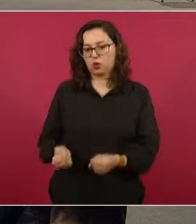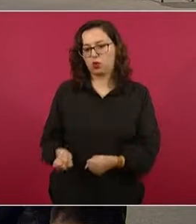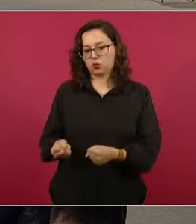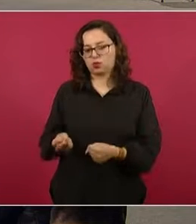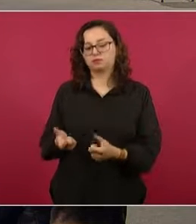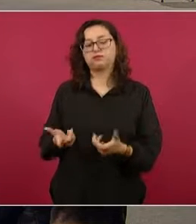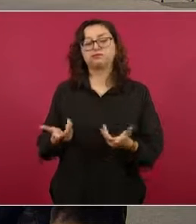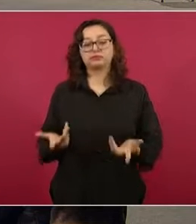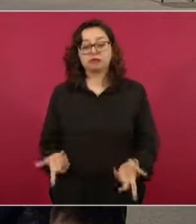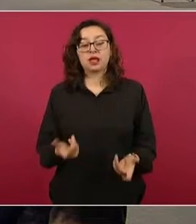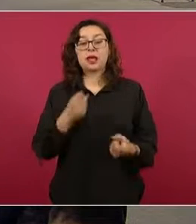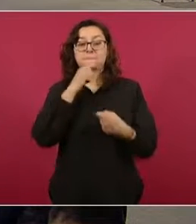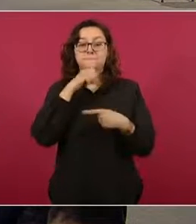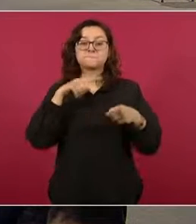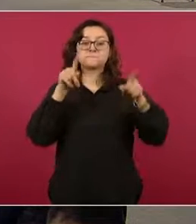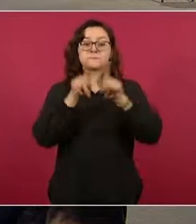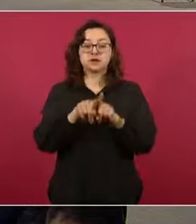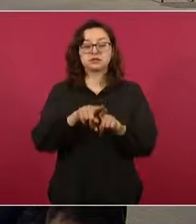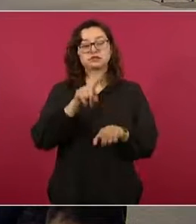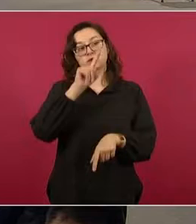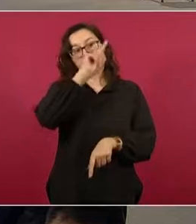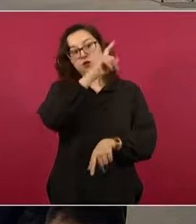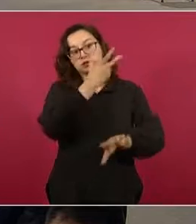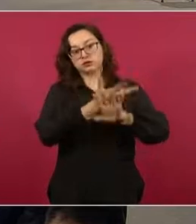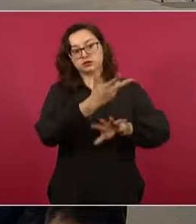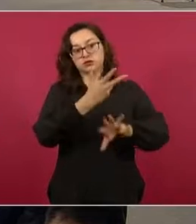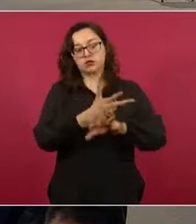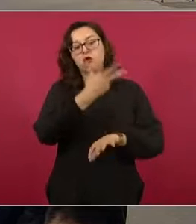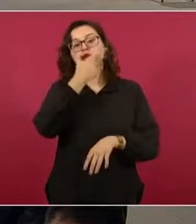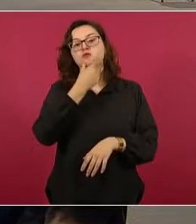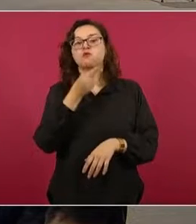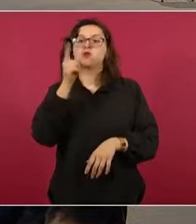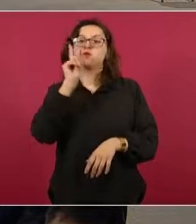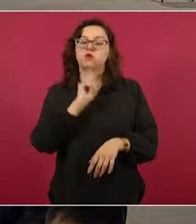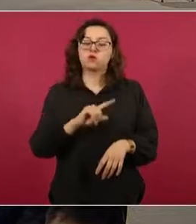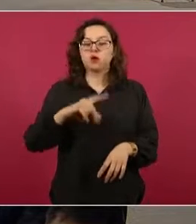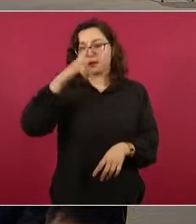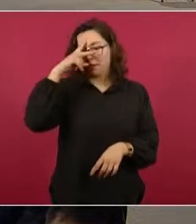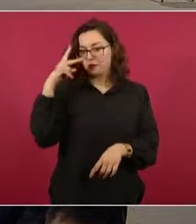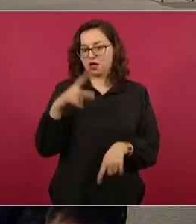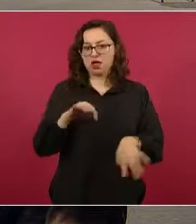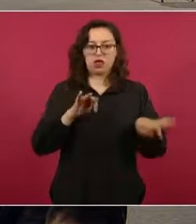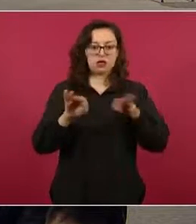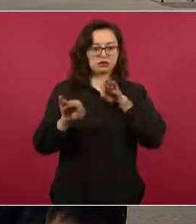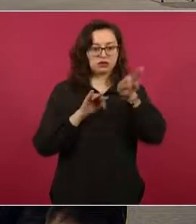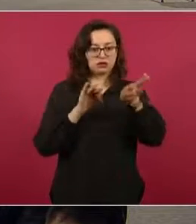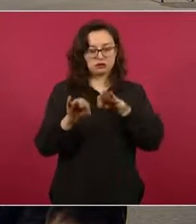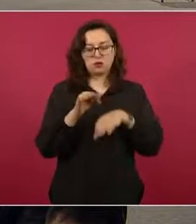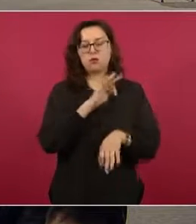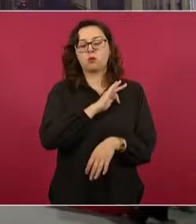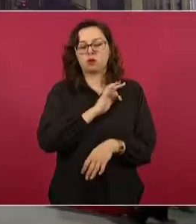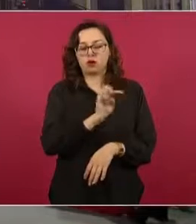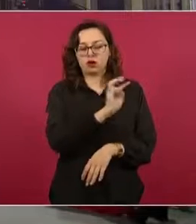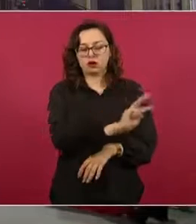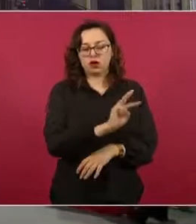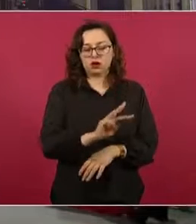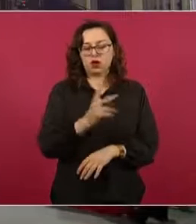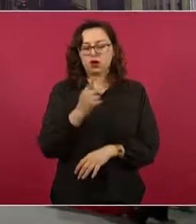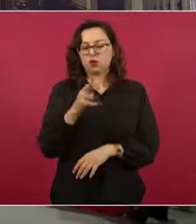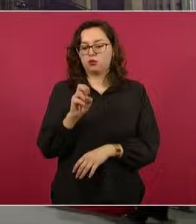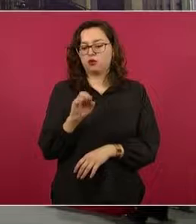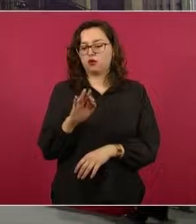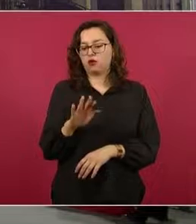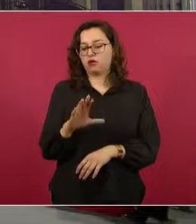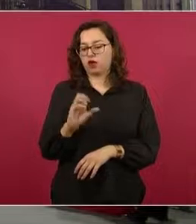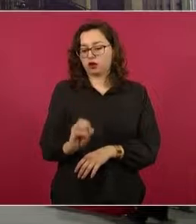nuestras paisanas, héroes, heroínas que trabajan en Estados Unidos pueden consultar en la página de Profeco, pero también en los